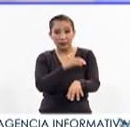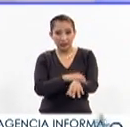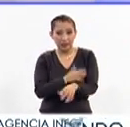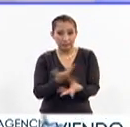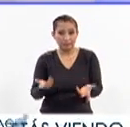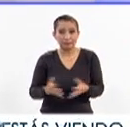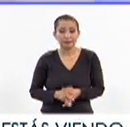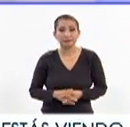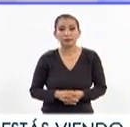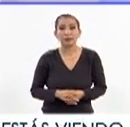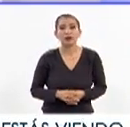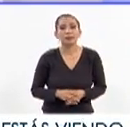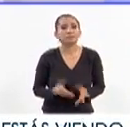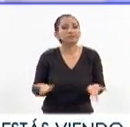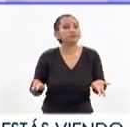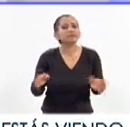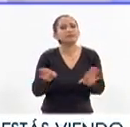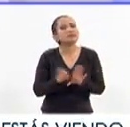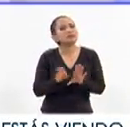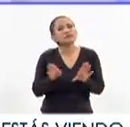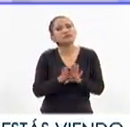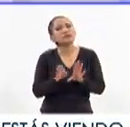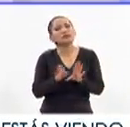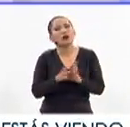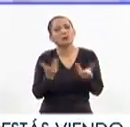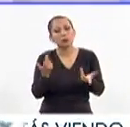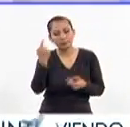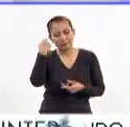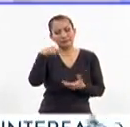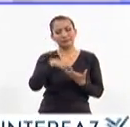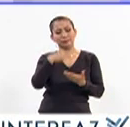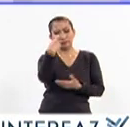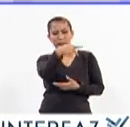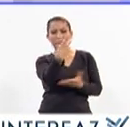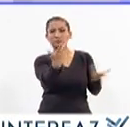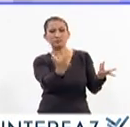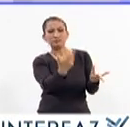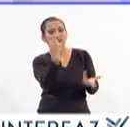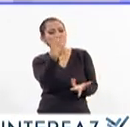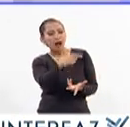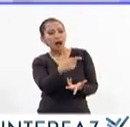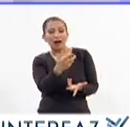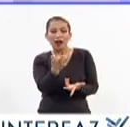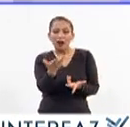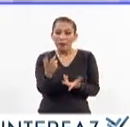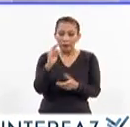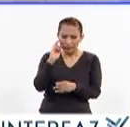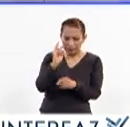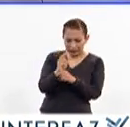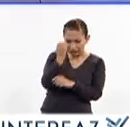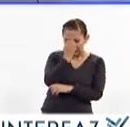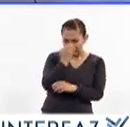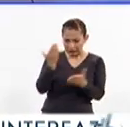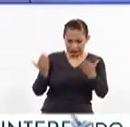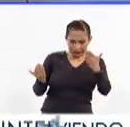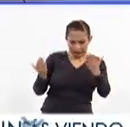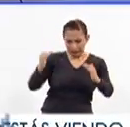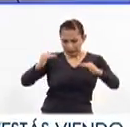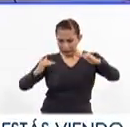¿no? De alguna forma. ¿Cómo hacer o cómo hacen ustedes para precisamente encontrar este